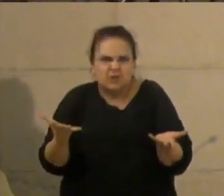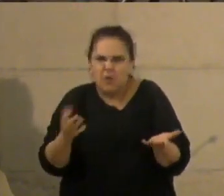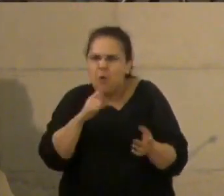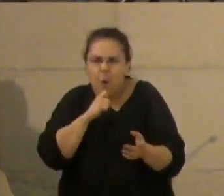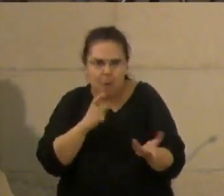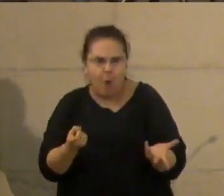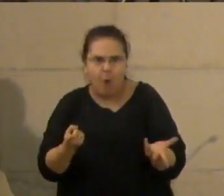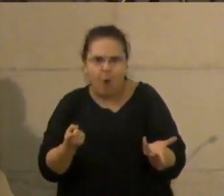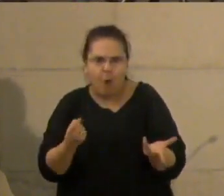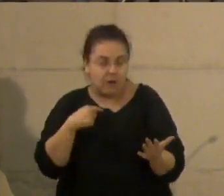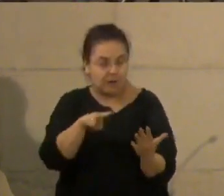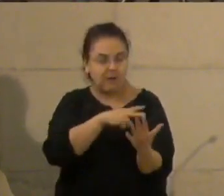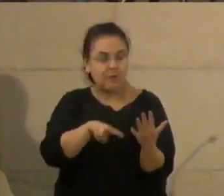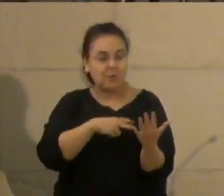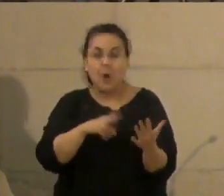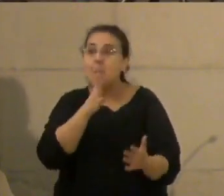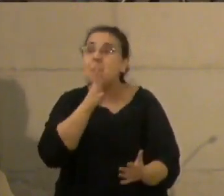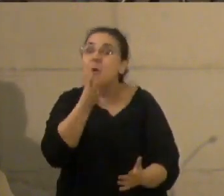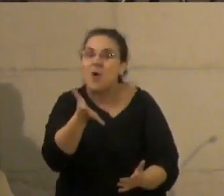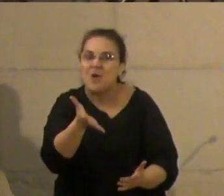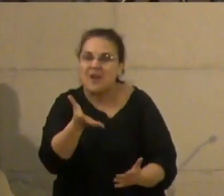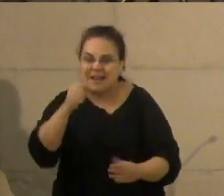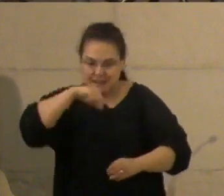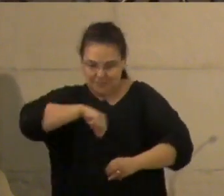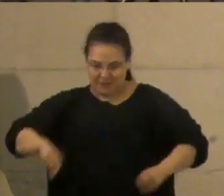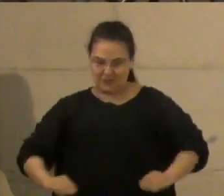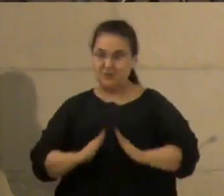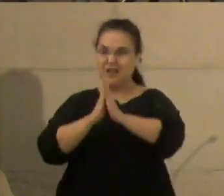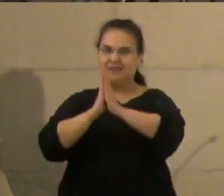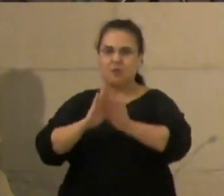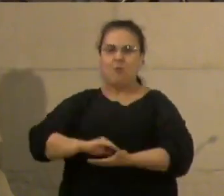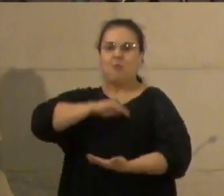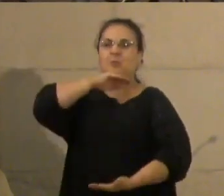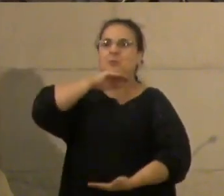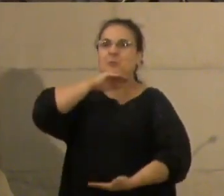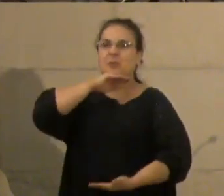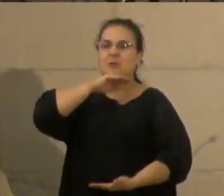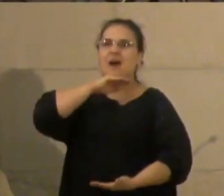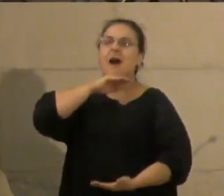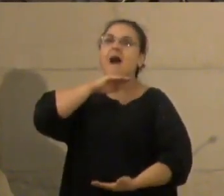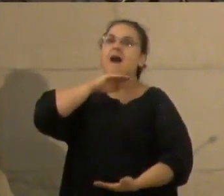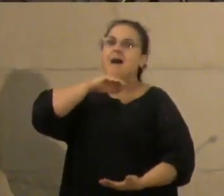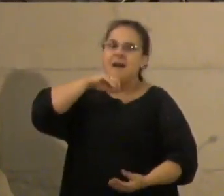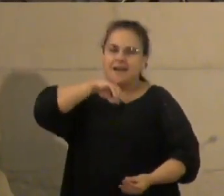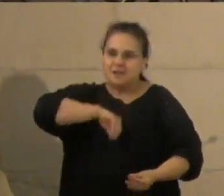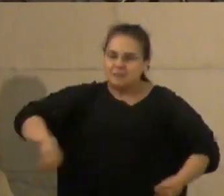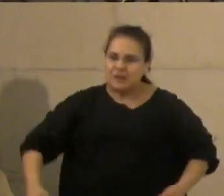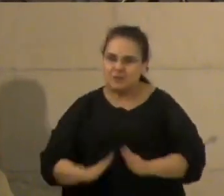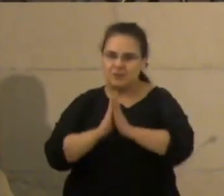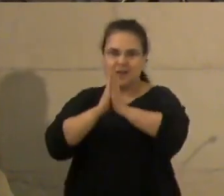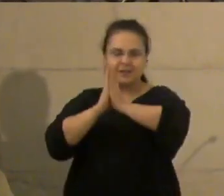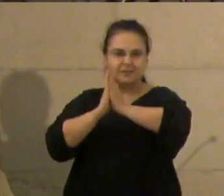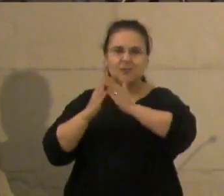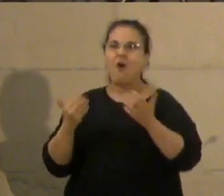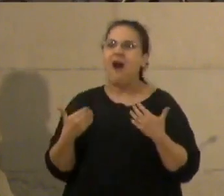dice, porque estaba lleno del Espíritu Santo. El Espíritu Santo es quien le ayuda a enfocar en los momentos